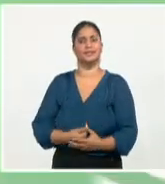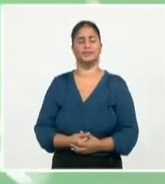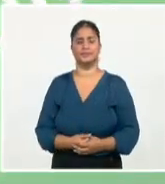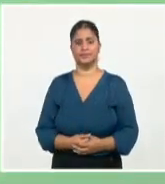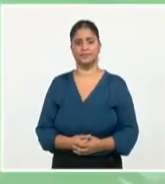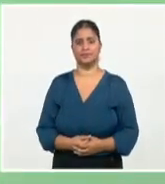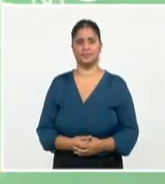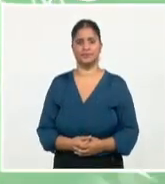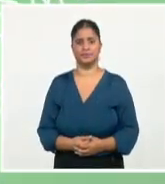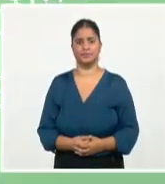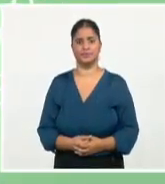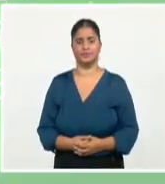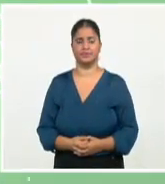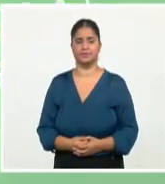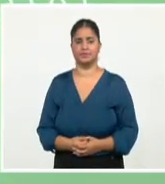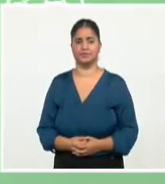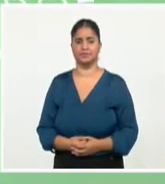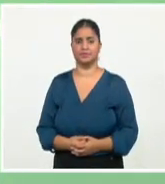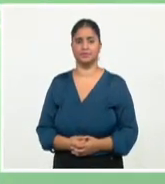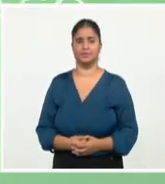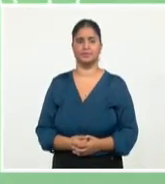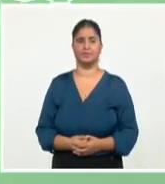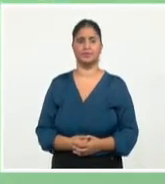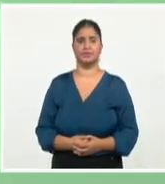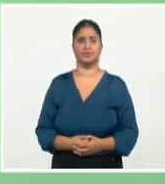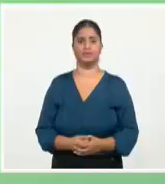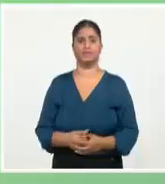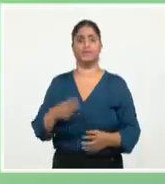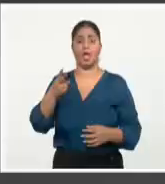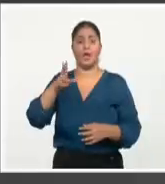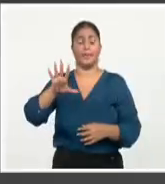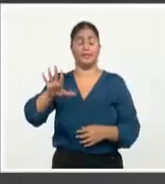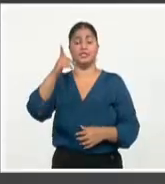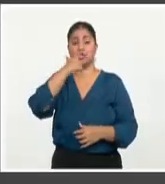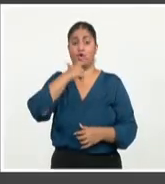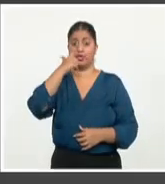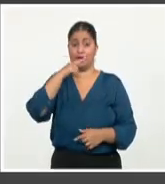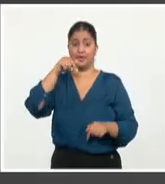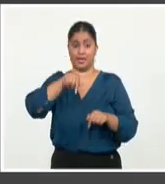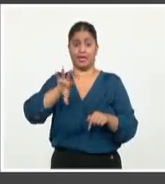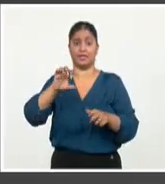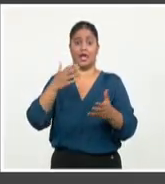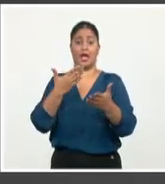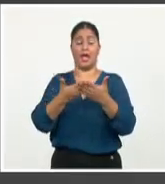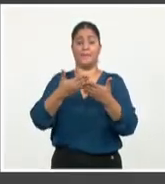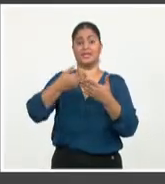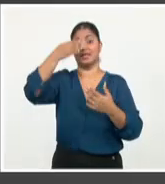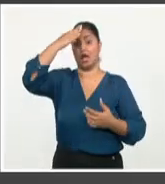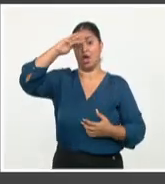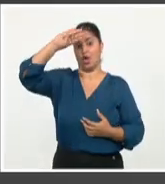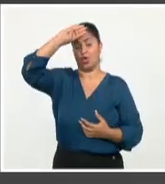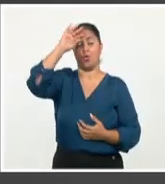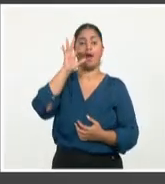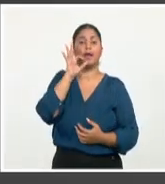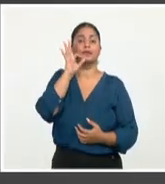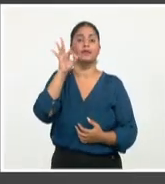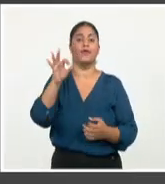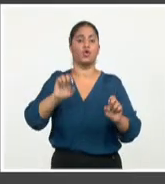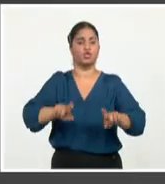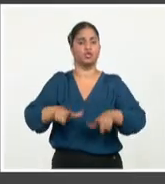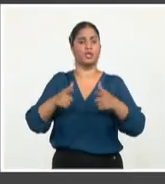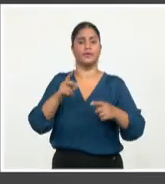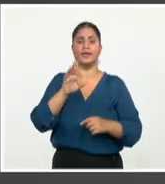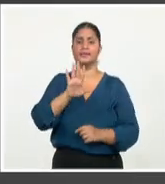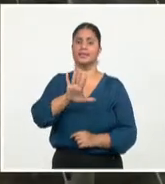Este 25 de abril, la empresa Cubatabaco del Ministerio de la Agricultura celebra 55 años de fundada.